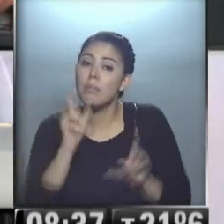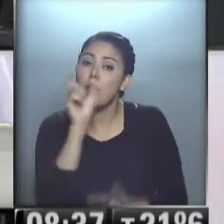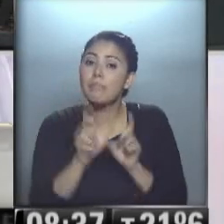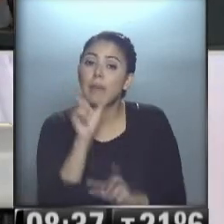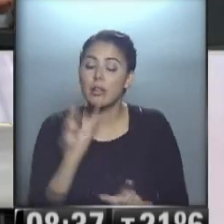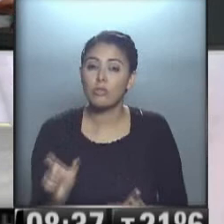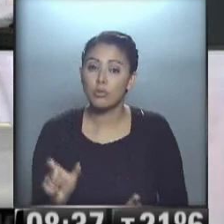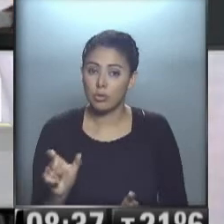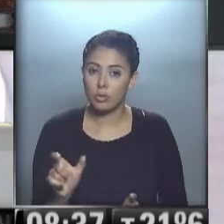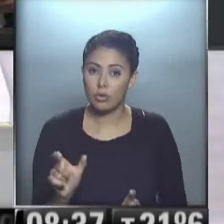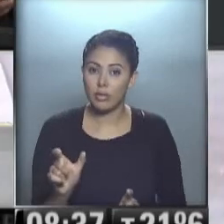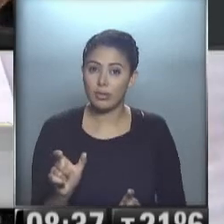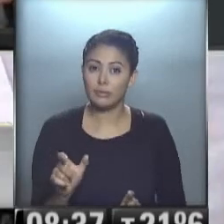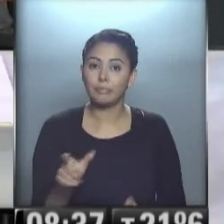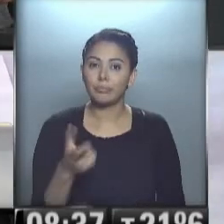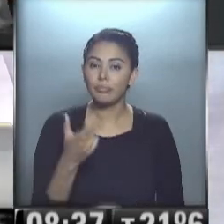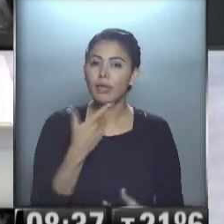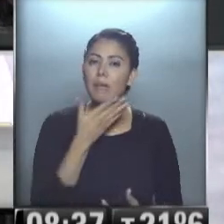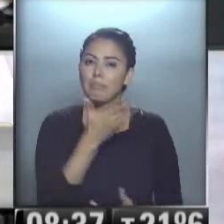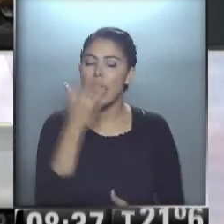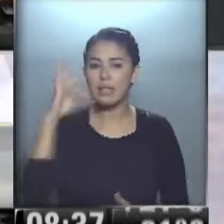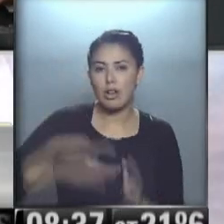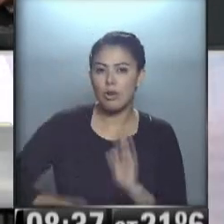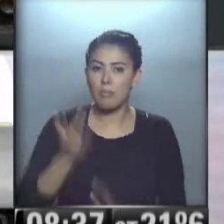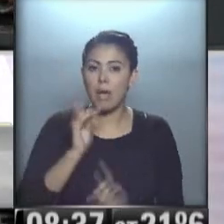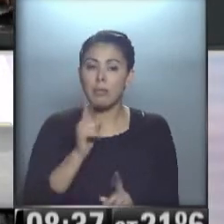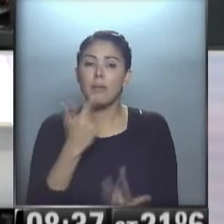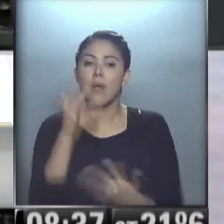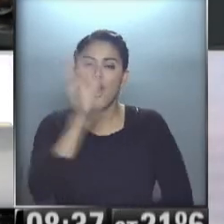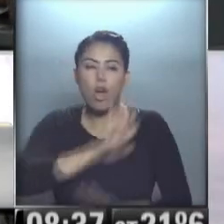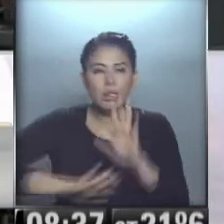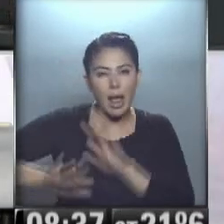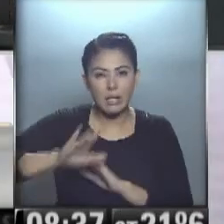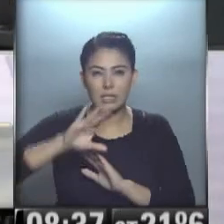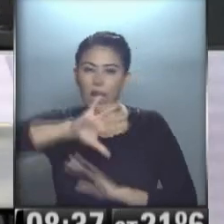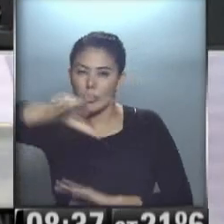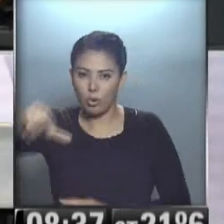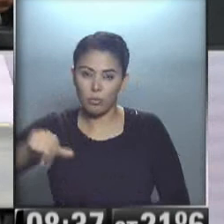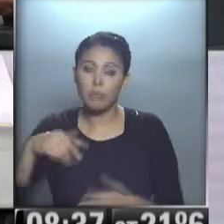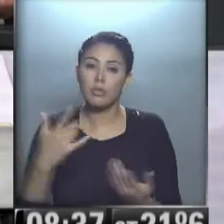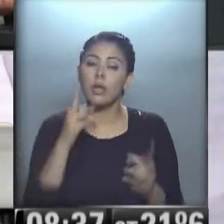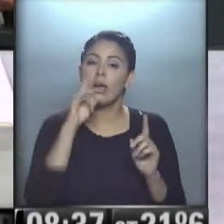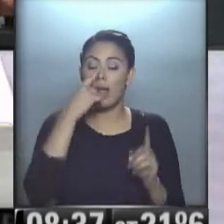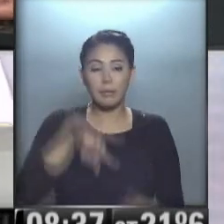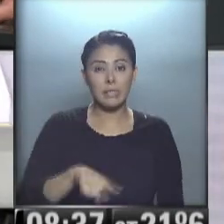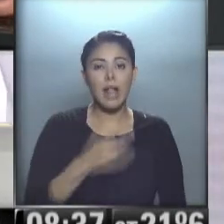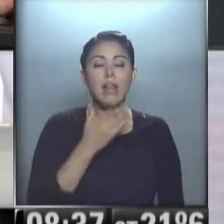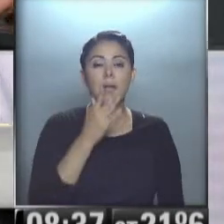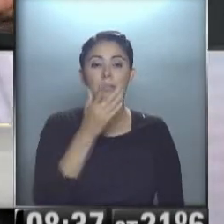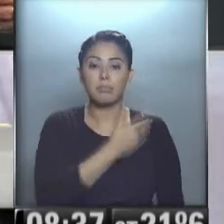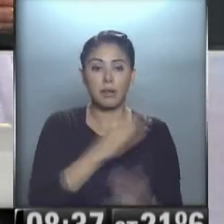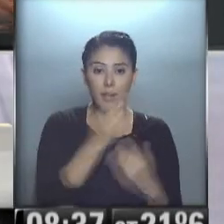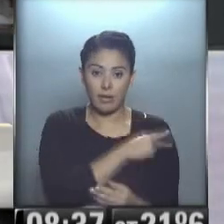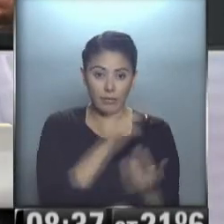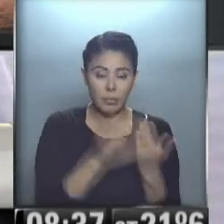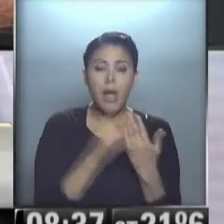que plantean el conflicto. Y finalmente, el reclamo, la demanda que hizo de que